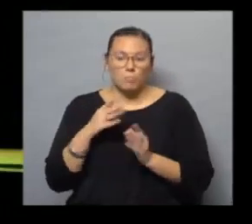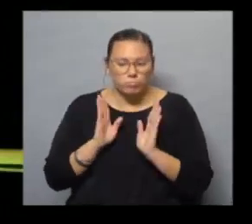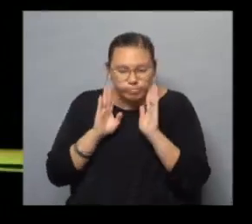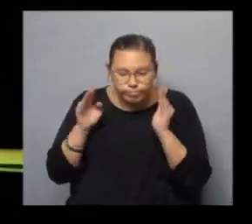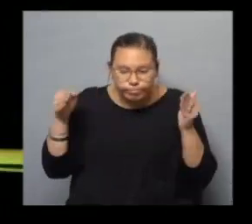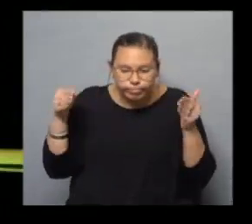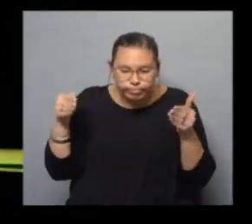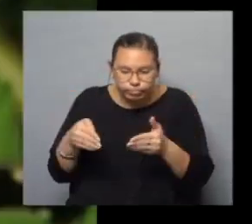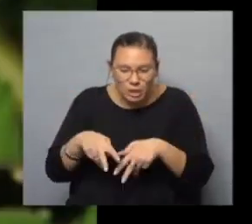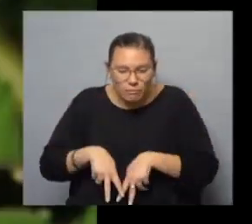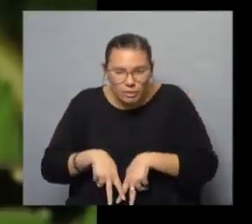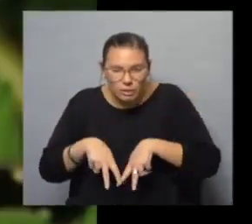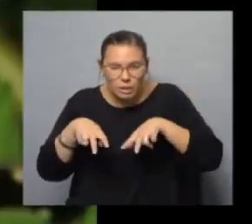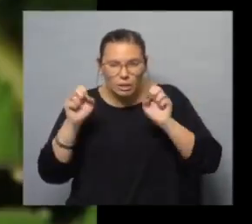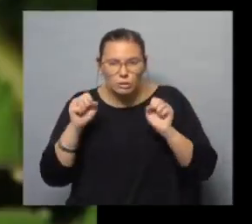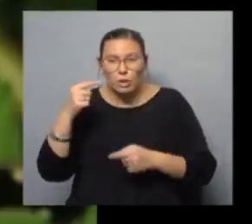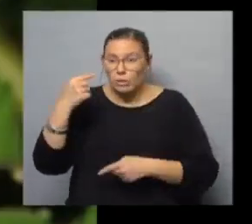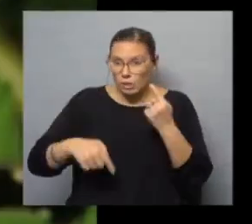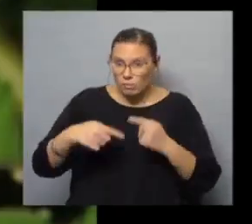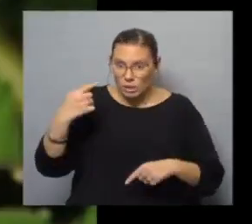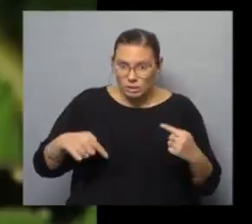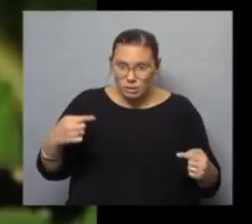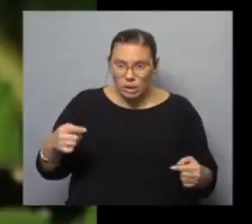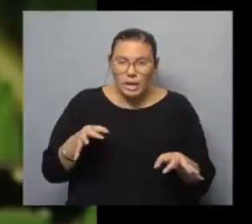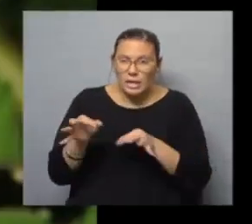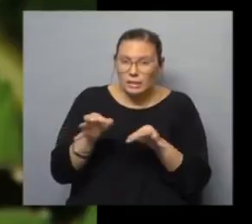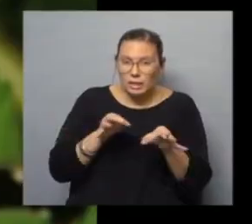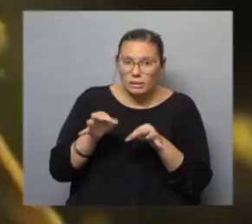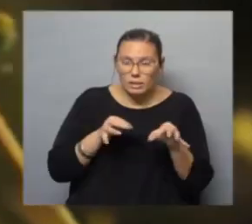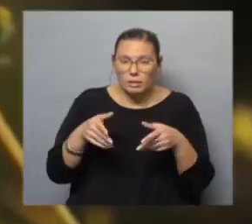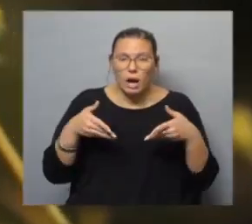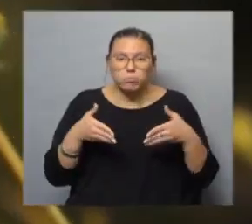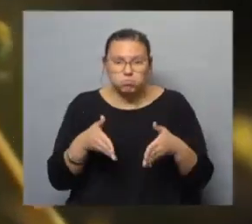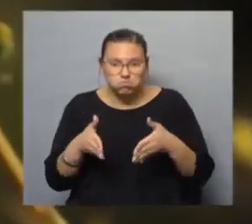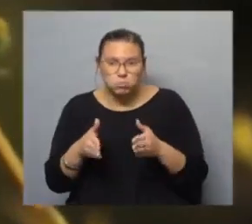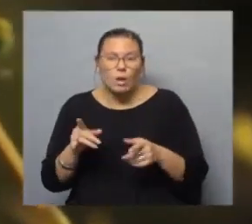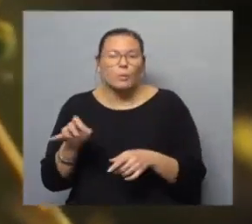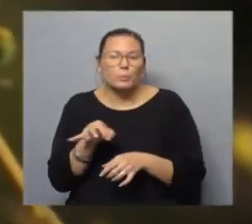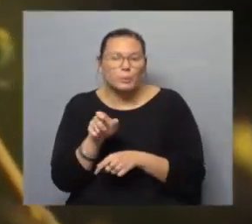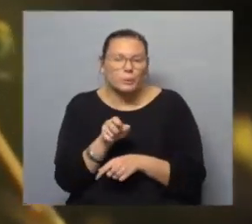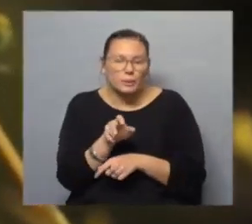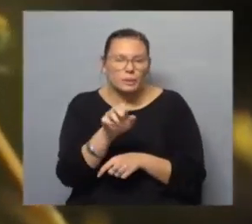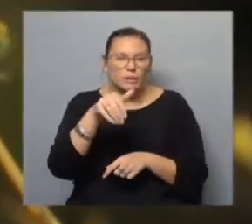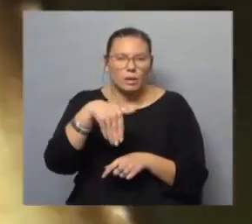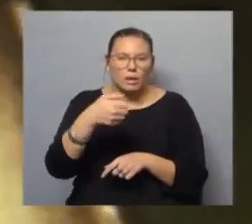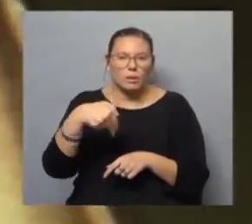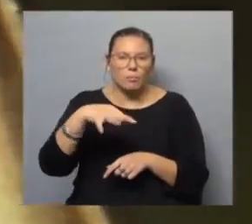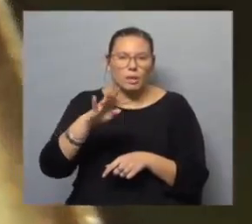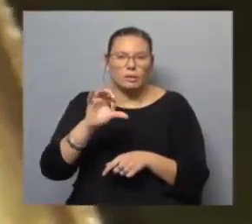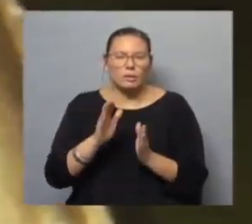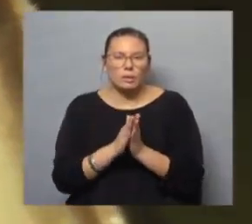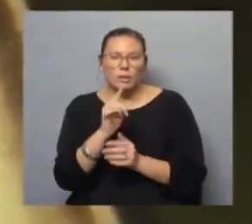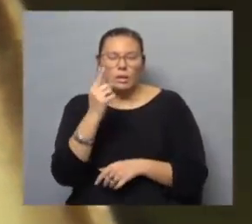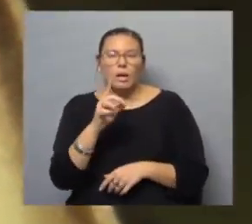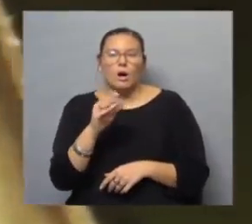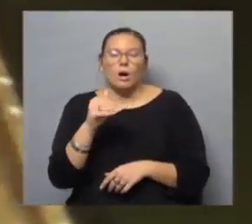investigación se centra en el estudio de la diversidad y estrategias reproductivas de unos insectos llamados mantis religiosas, mamboretá